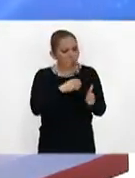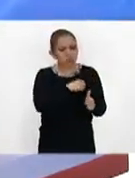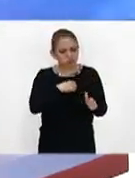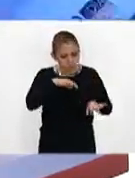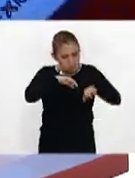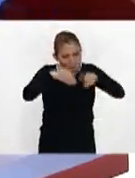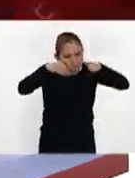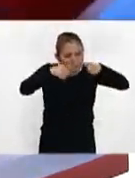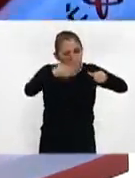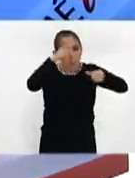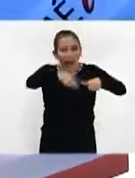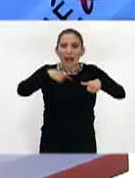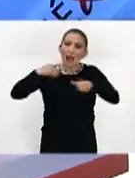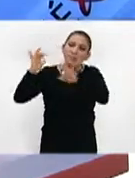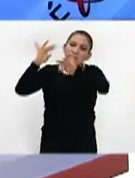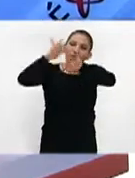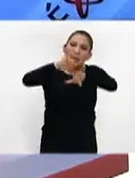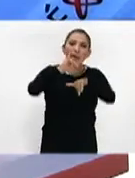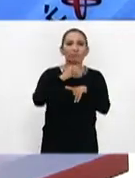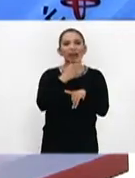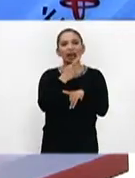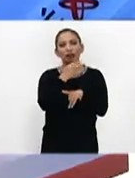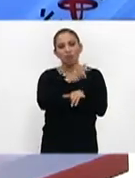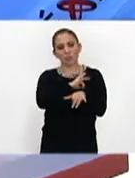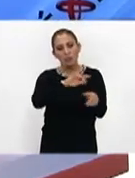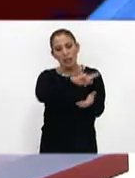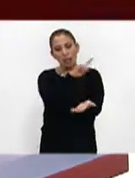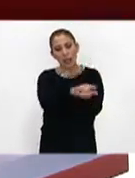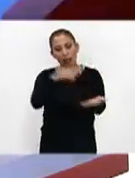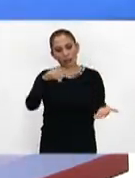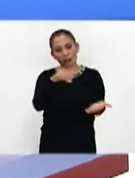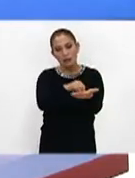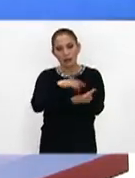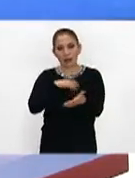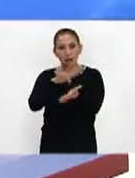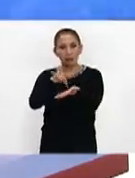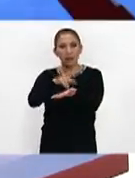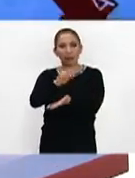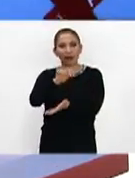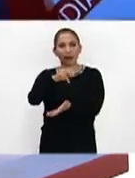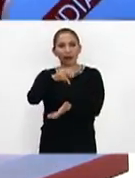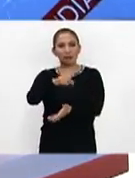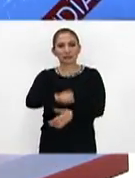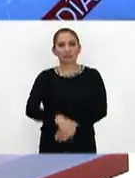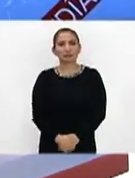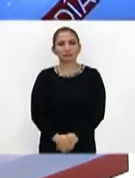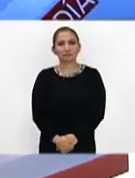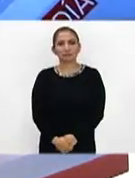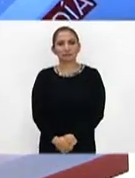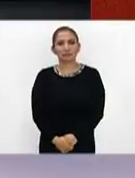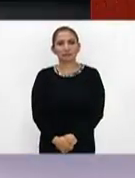en una medida de inmigración que se pueda convertir en ley y apoya a los Dreamers.